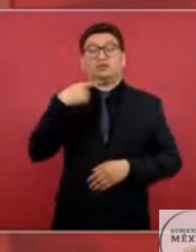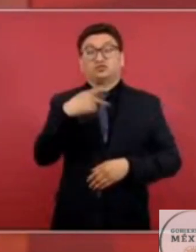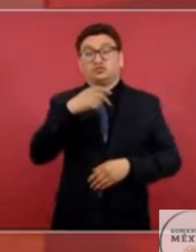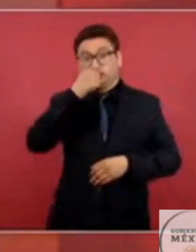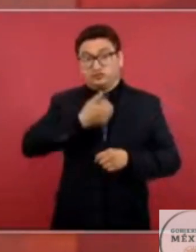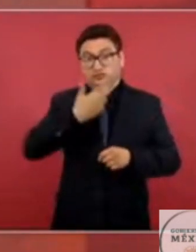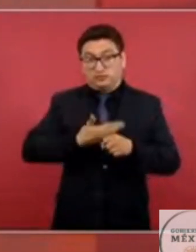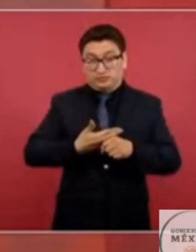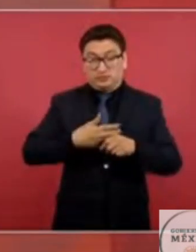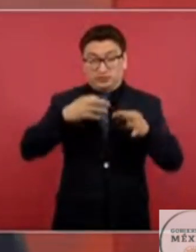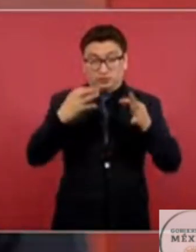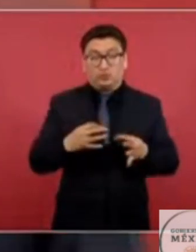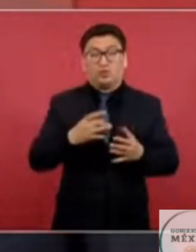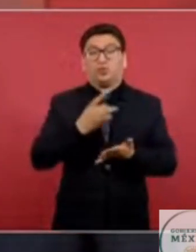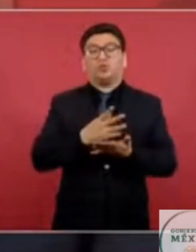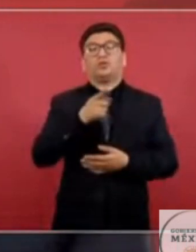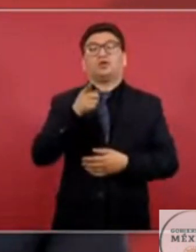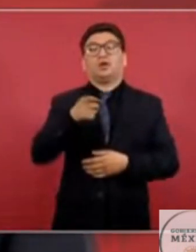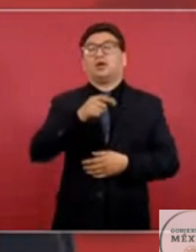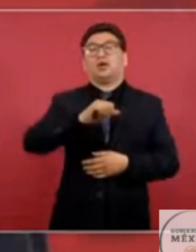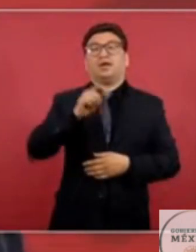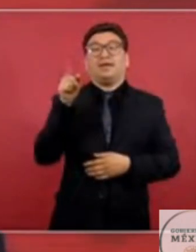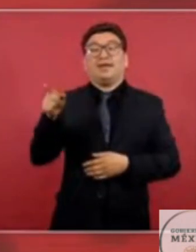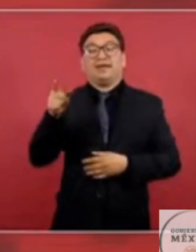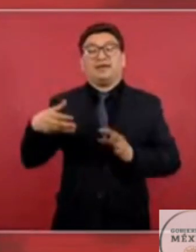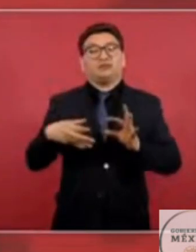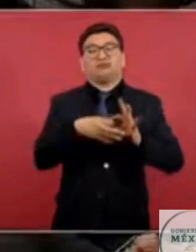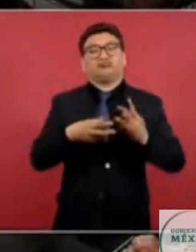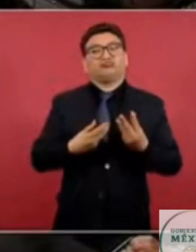de Seguridad Pública, era su brazo derecho.